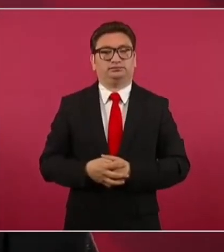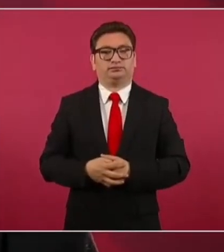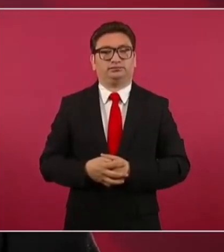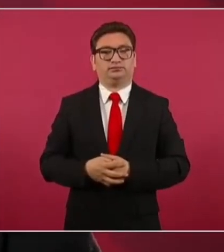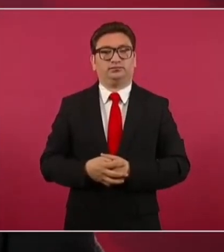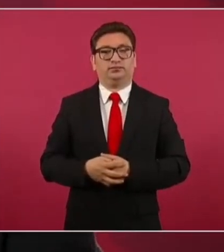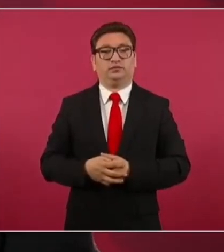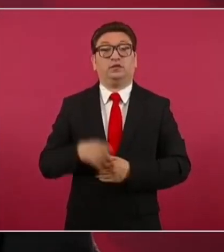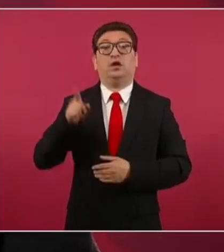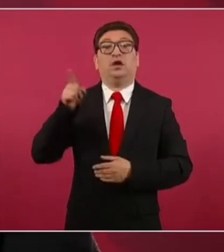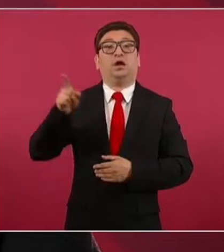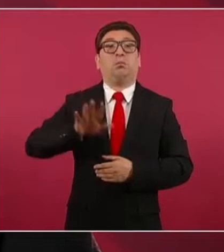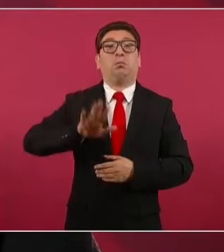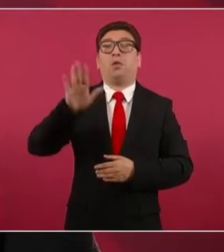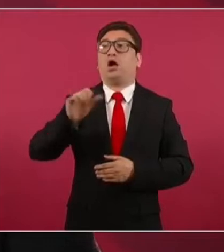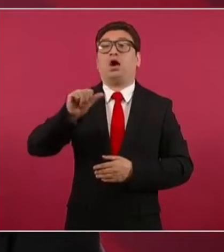subordinados